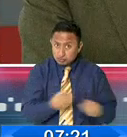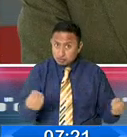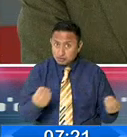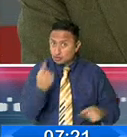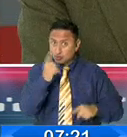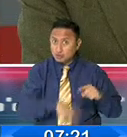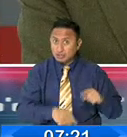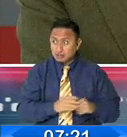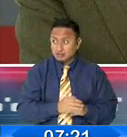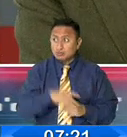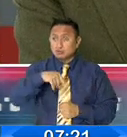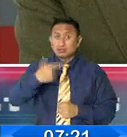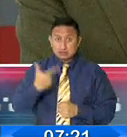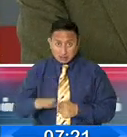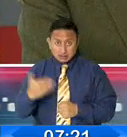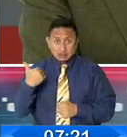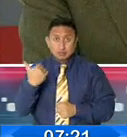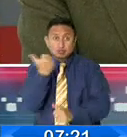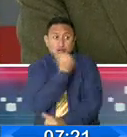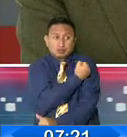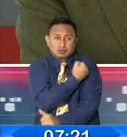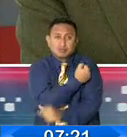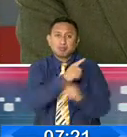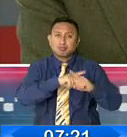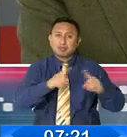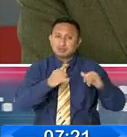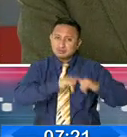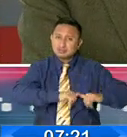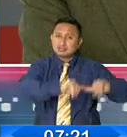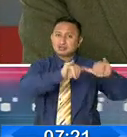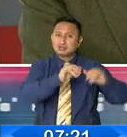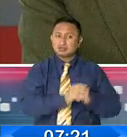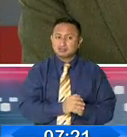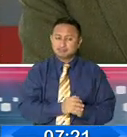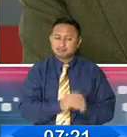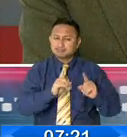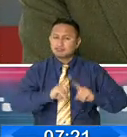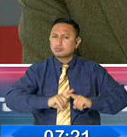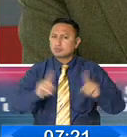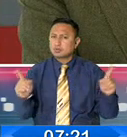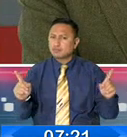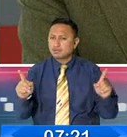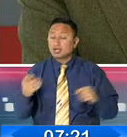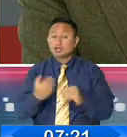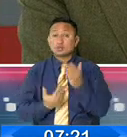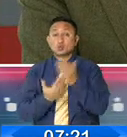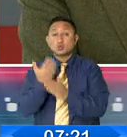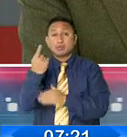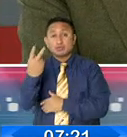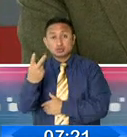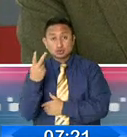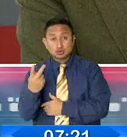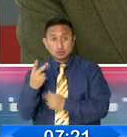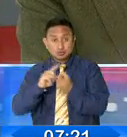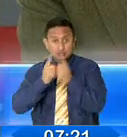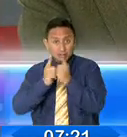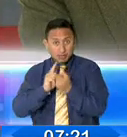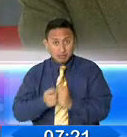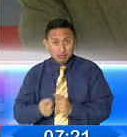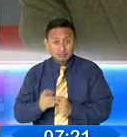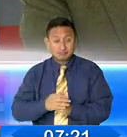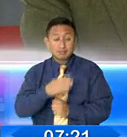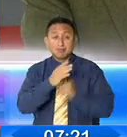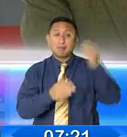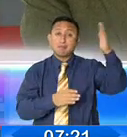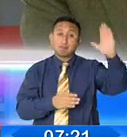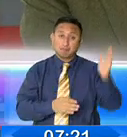que pues ahora se están distribuyendo en el mundo entero. ¿Qué diferencia se tiene con estas dos variantes que son las que más preocupan, la brasilera y también